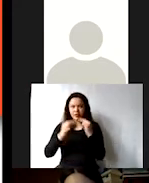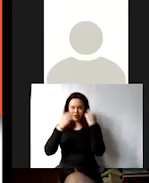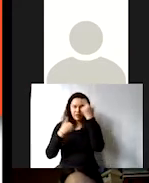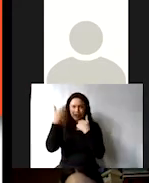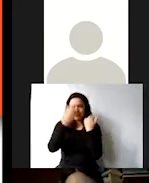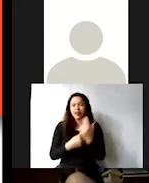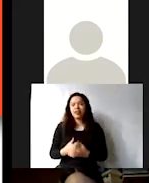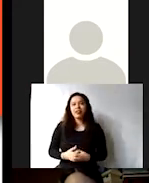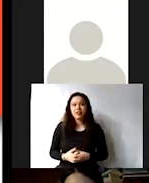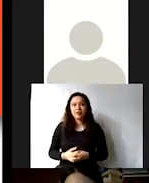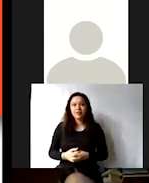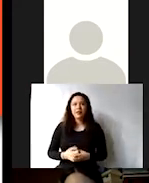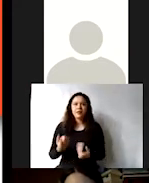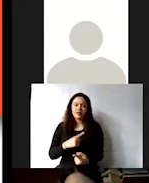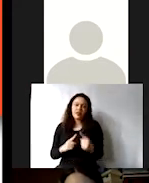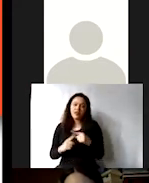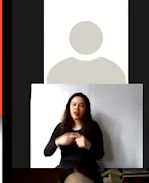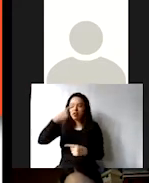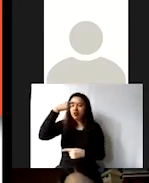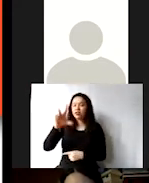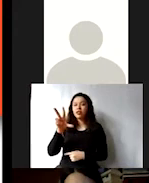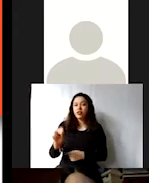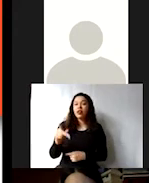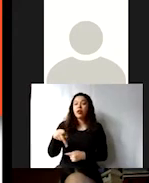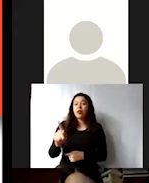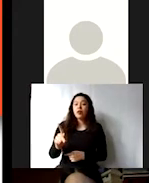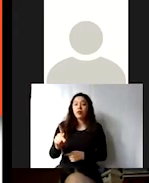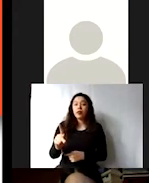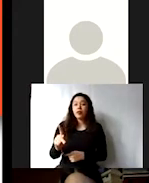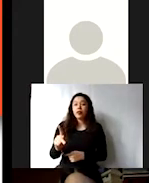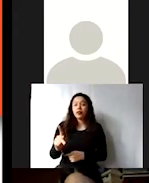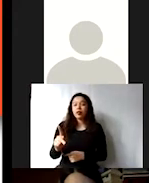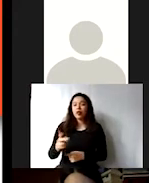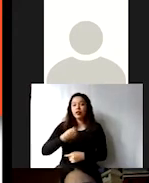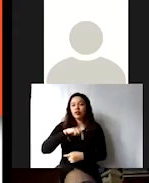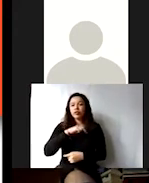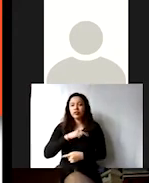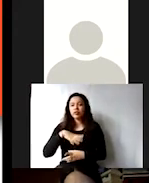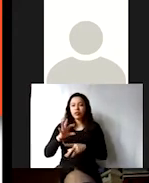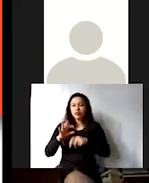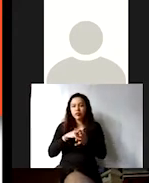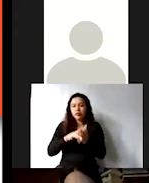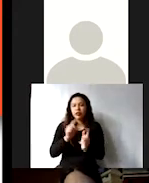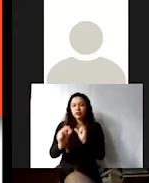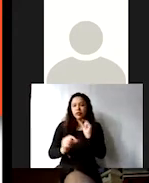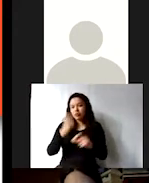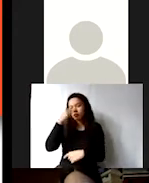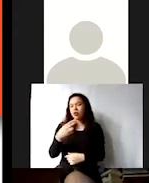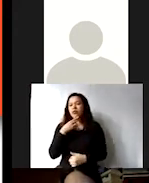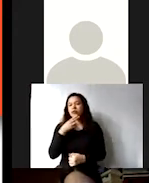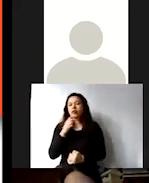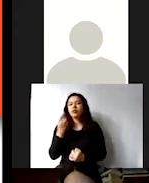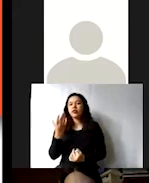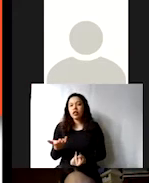no es una tarea fácil, pero creo que todos debemos poner este granito de arena para poderlos implementar y